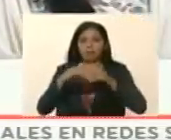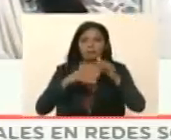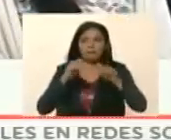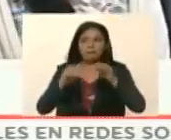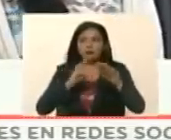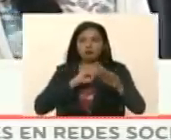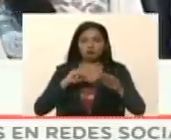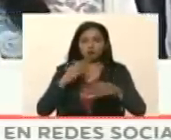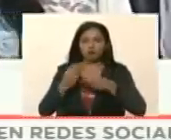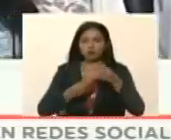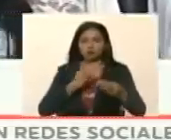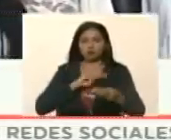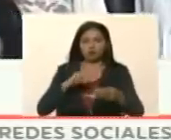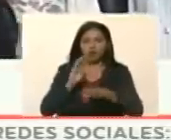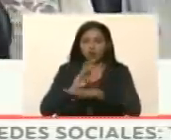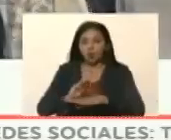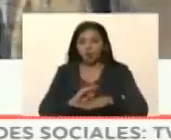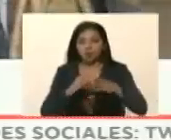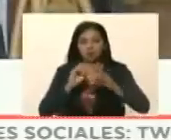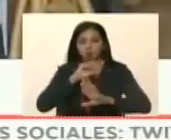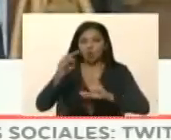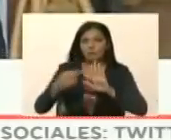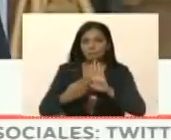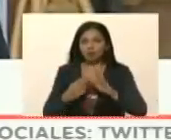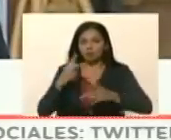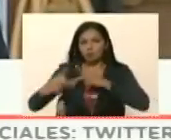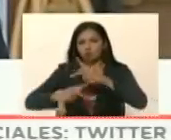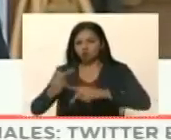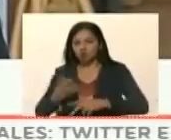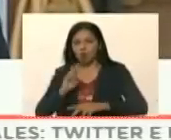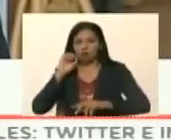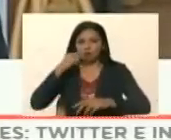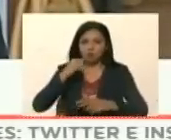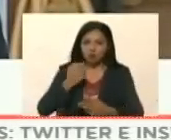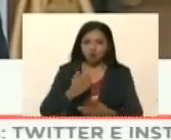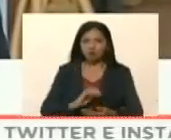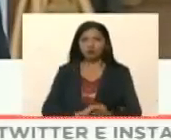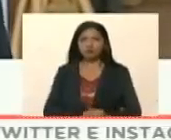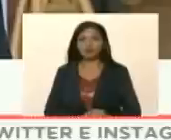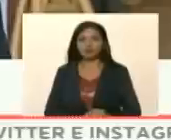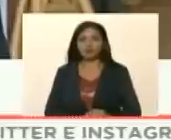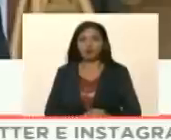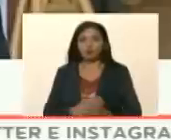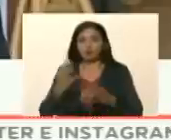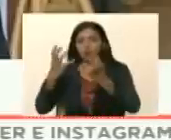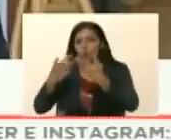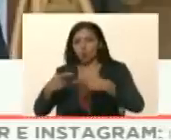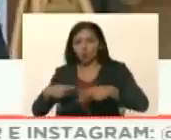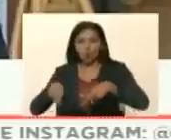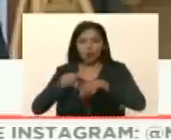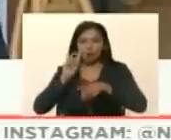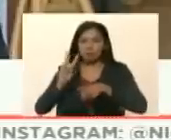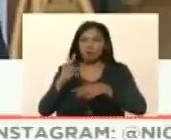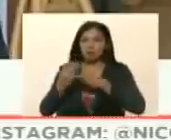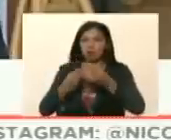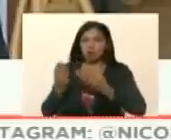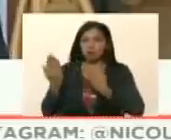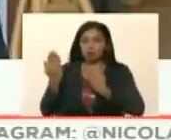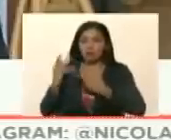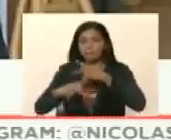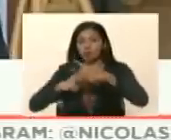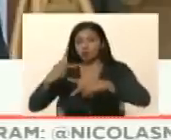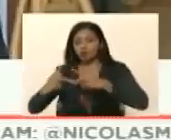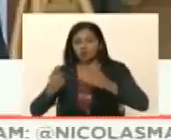con la genética, cuidando la genética, la producción del pollo e industrializando, como ustedes ven, estos